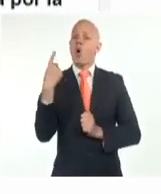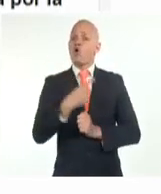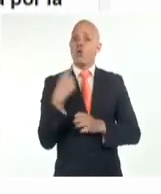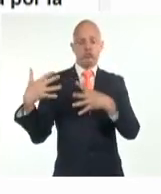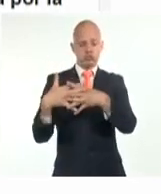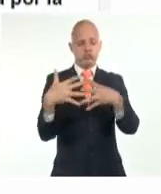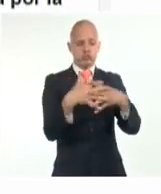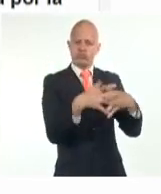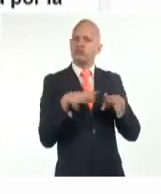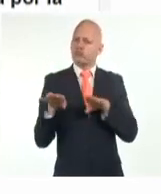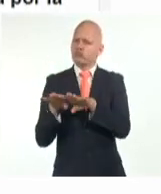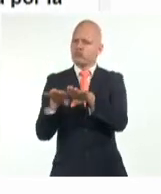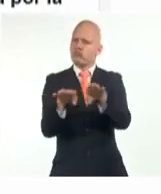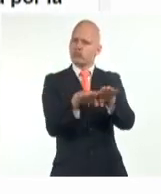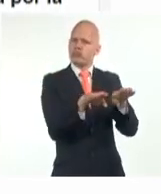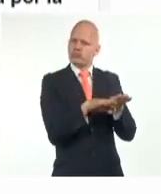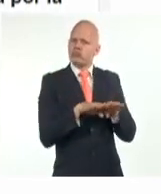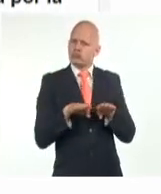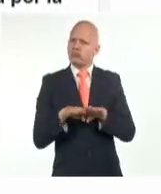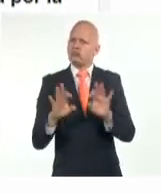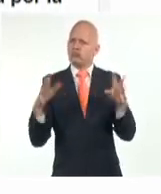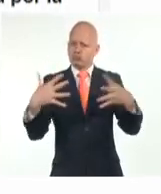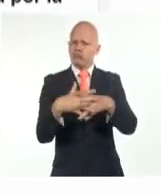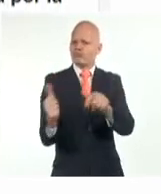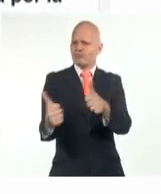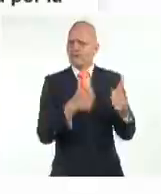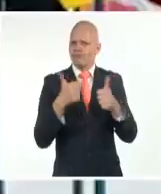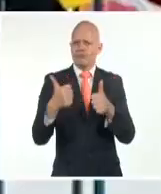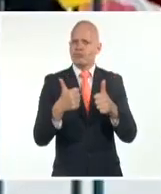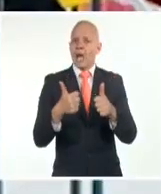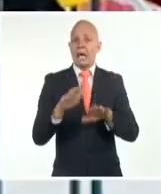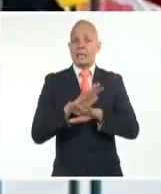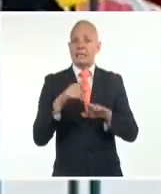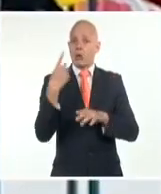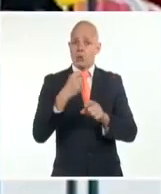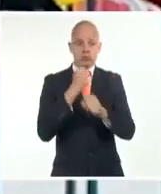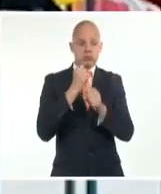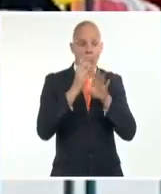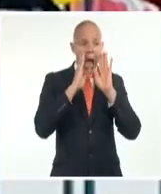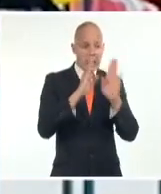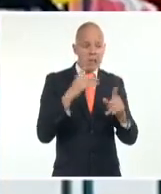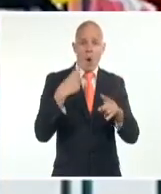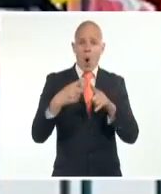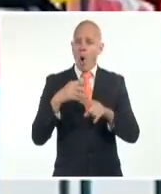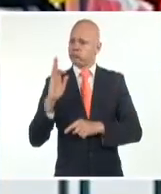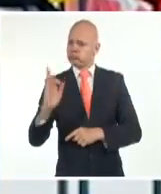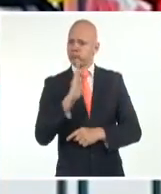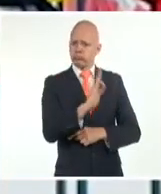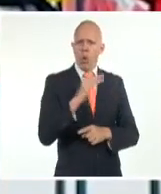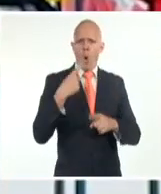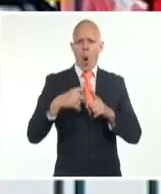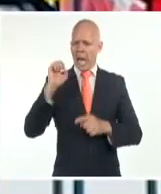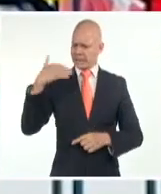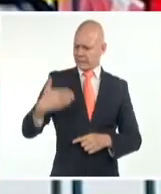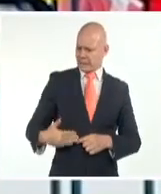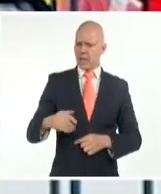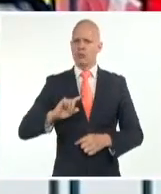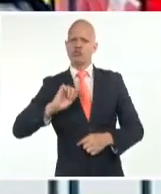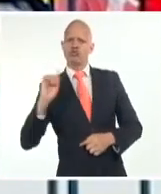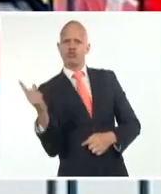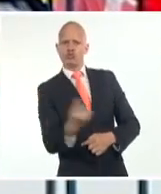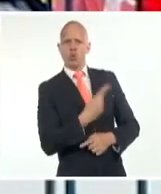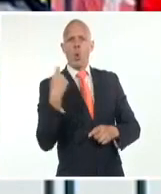de todos como república unitaria e indivisible, fundada en el trabajo, la dignidad, el humanismo y la ética de sus ciudadanos